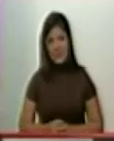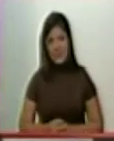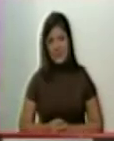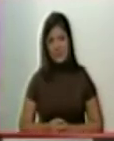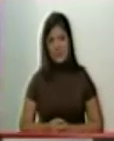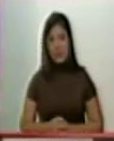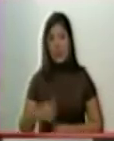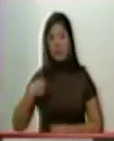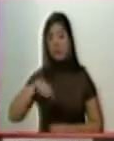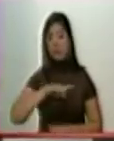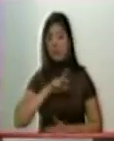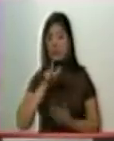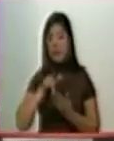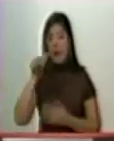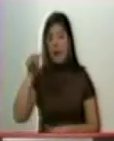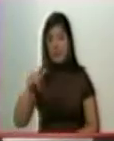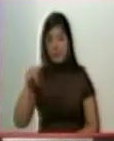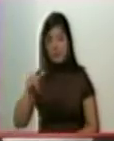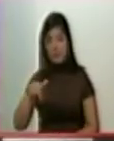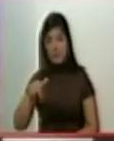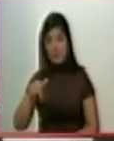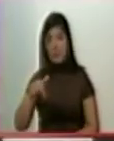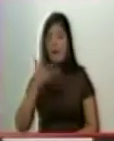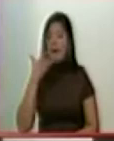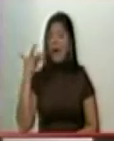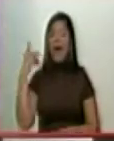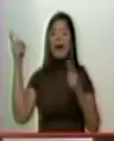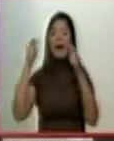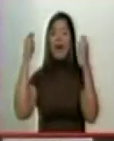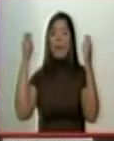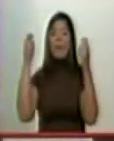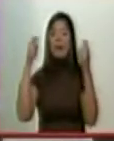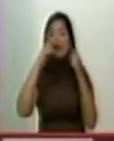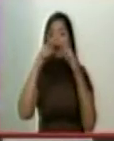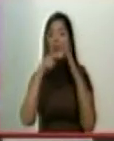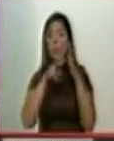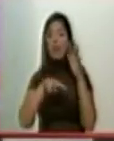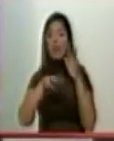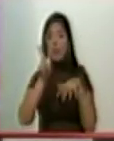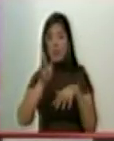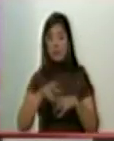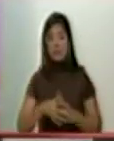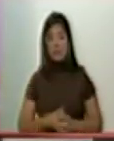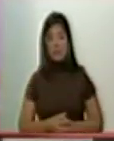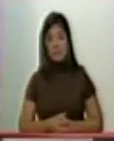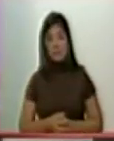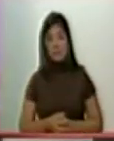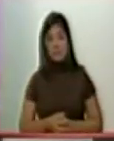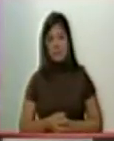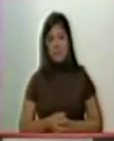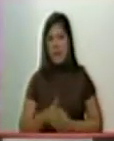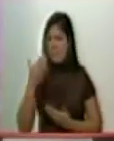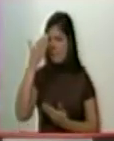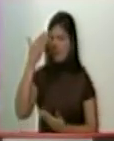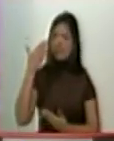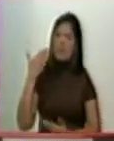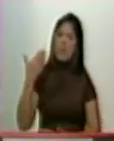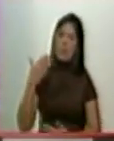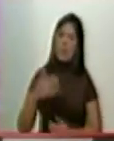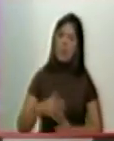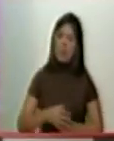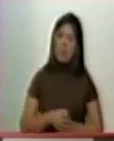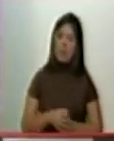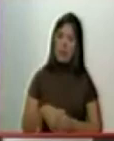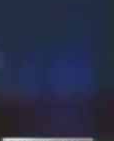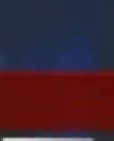cuando estuvimos aquí durante la campaña del 2012, me saludó allá en